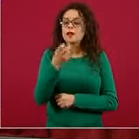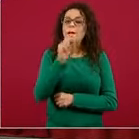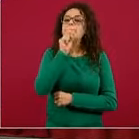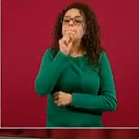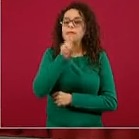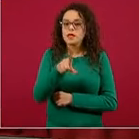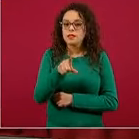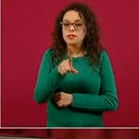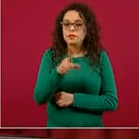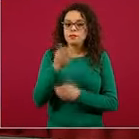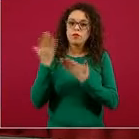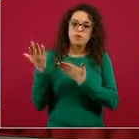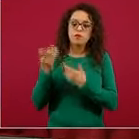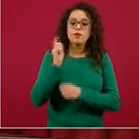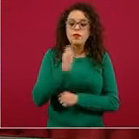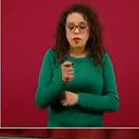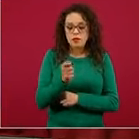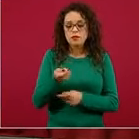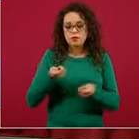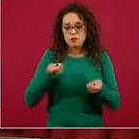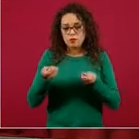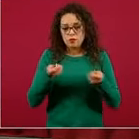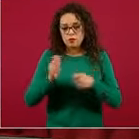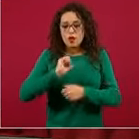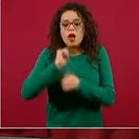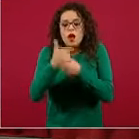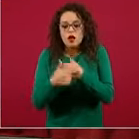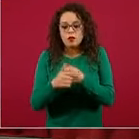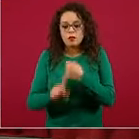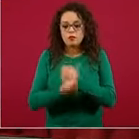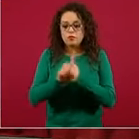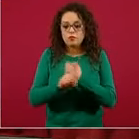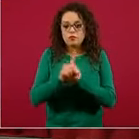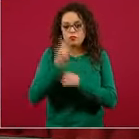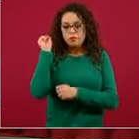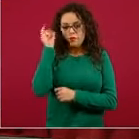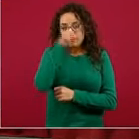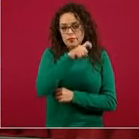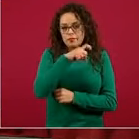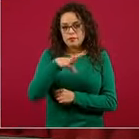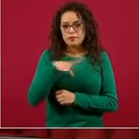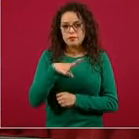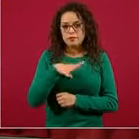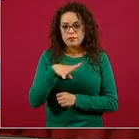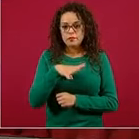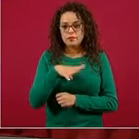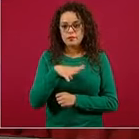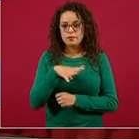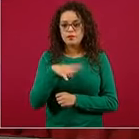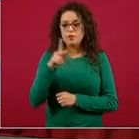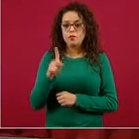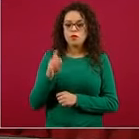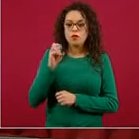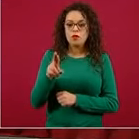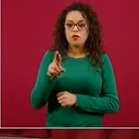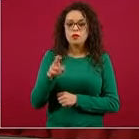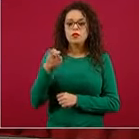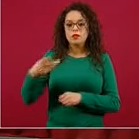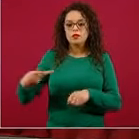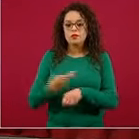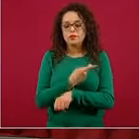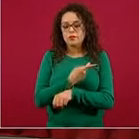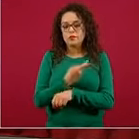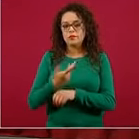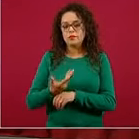su momento controlar cualquier afectación o complicación que pudo haberse dado al momento de la